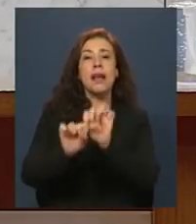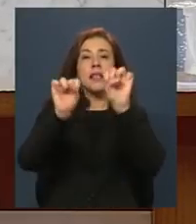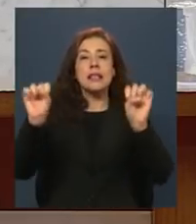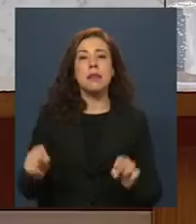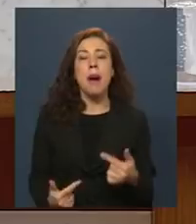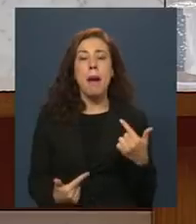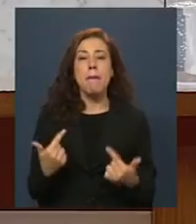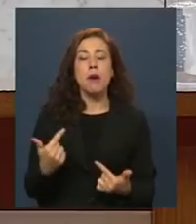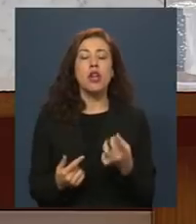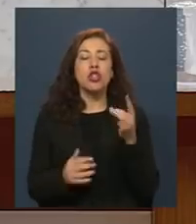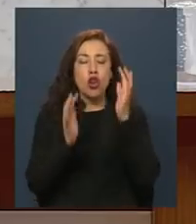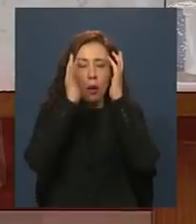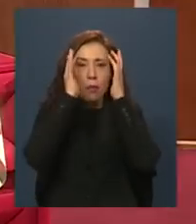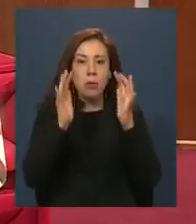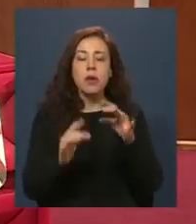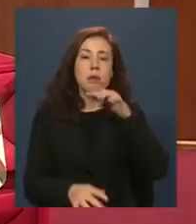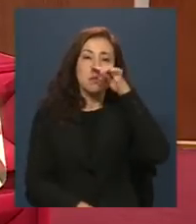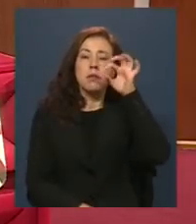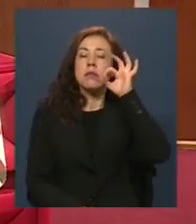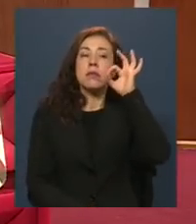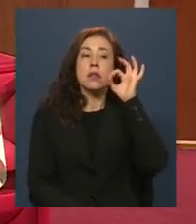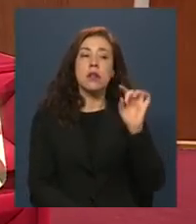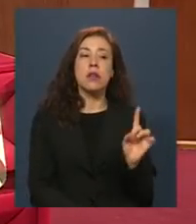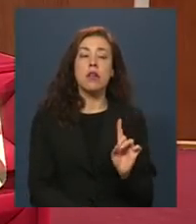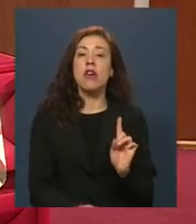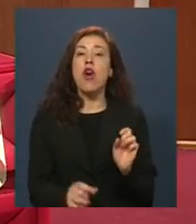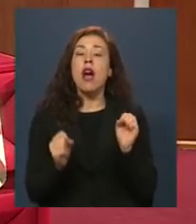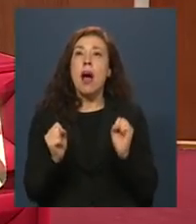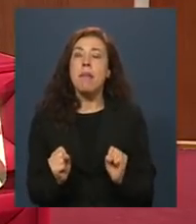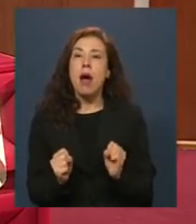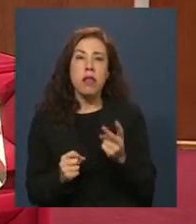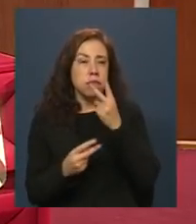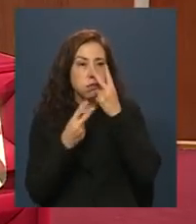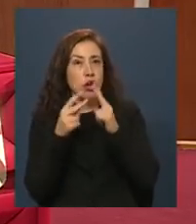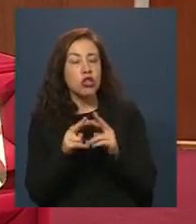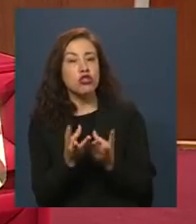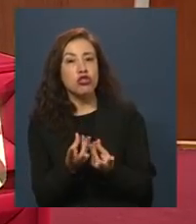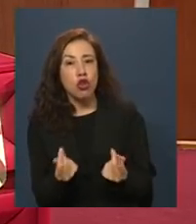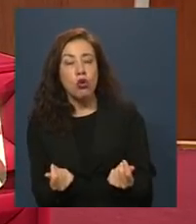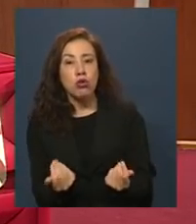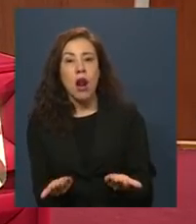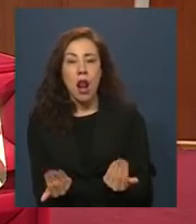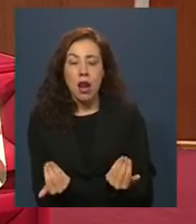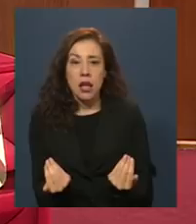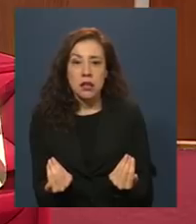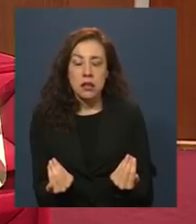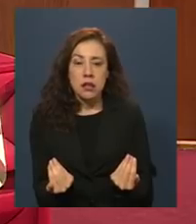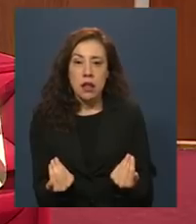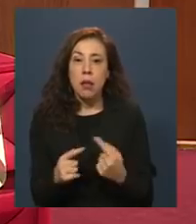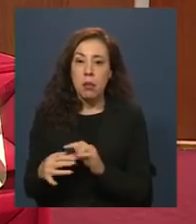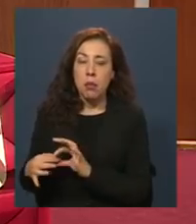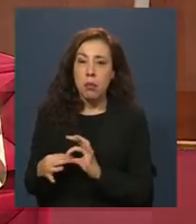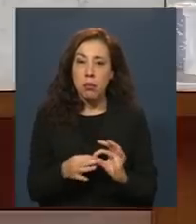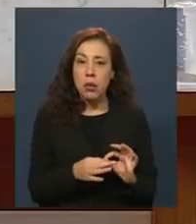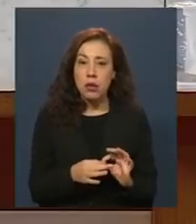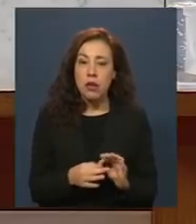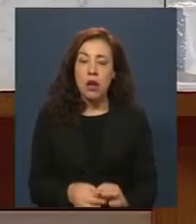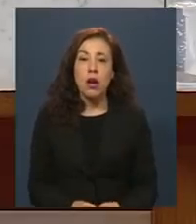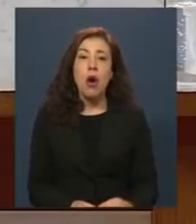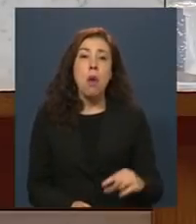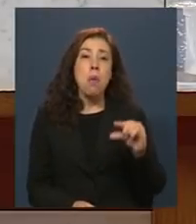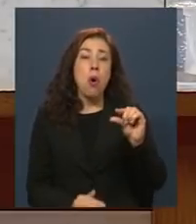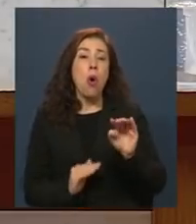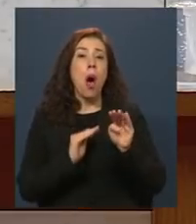político concentrado en las élites, incapaz de procesar y de satisfacer las demandas, y en consecuencia con una baja adhesión